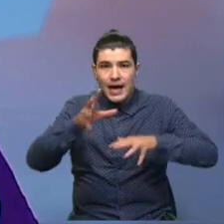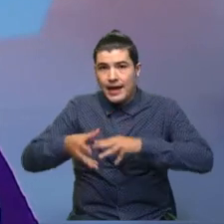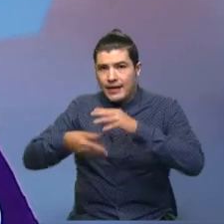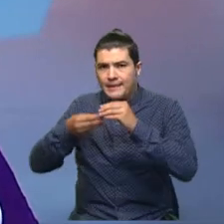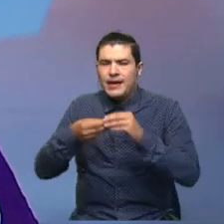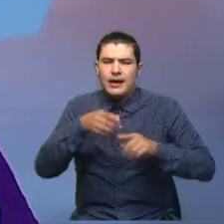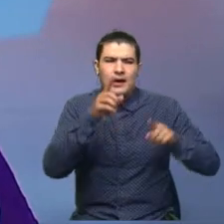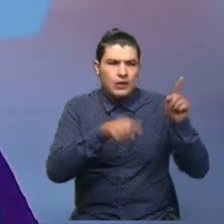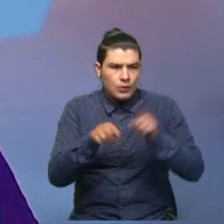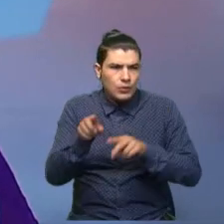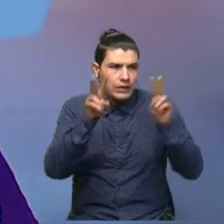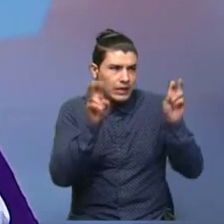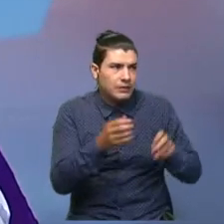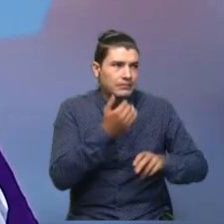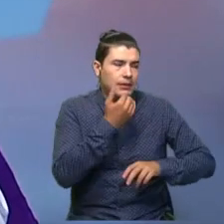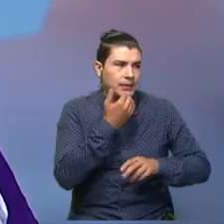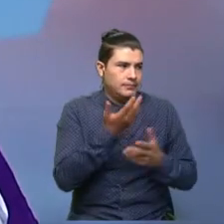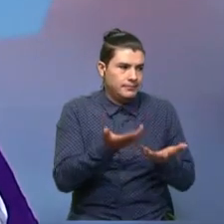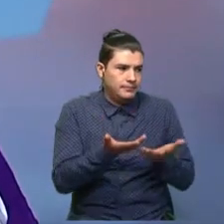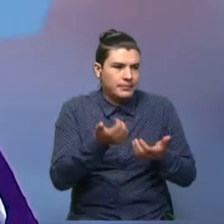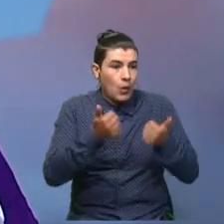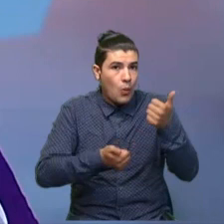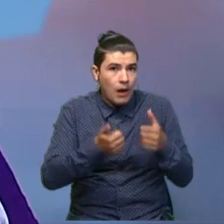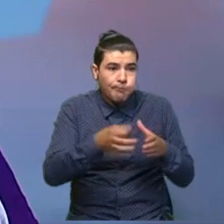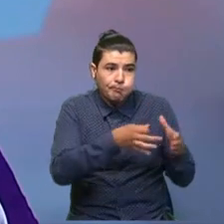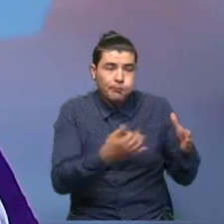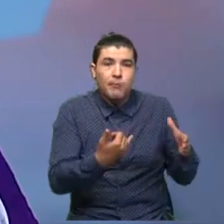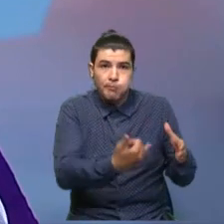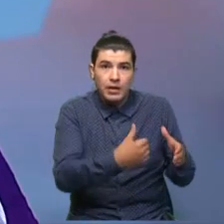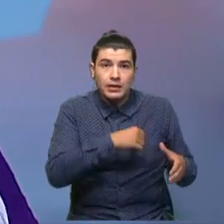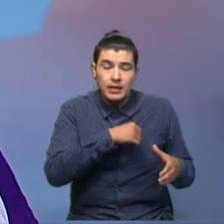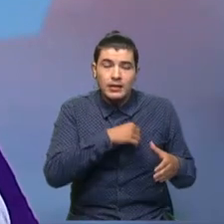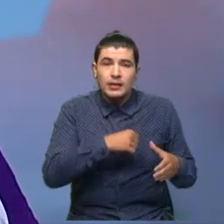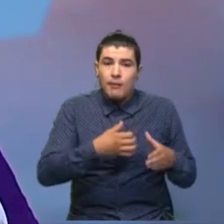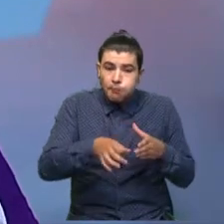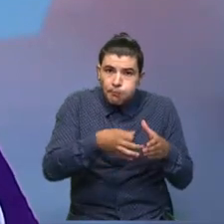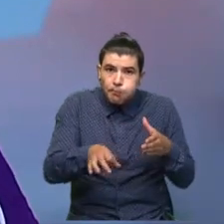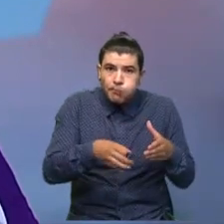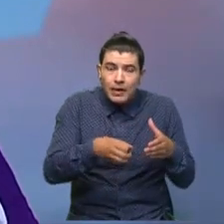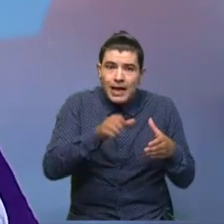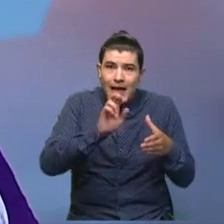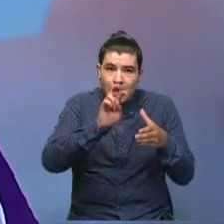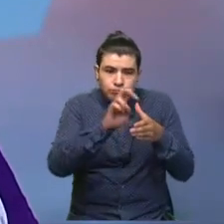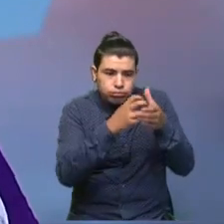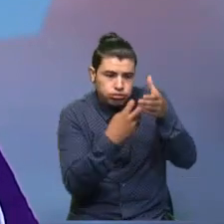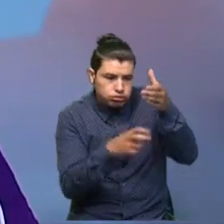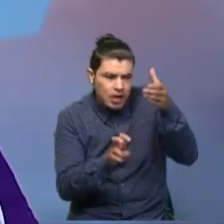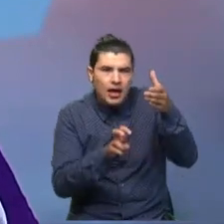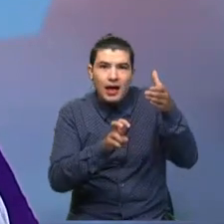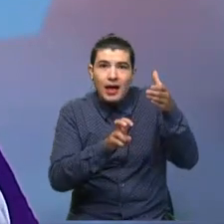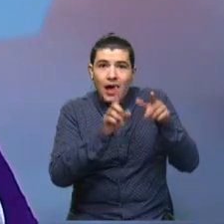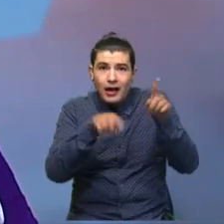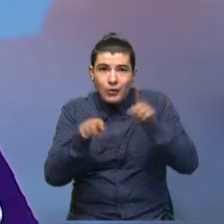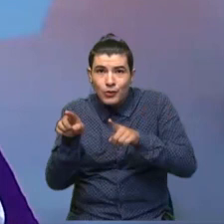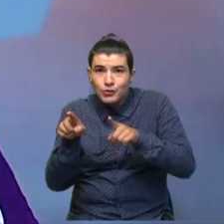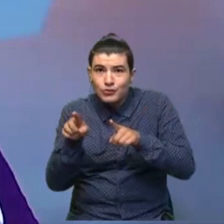hay ciertos factores como qué tipo de bacteria es la que tiene, porque el Helicobacter pylori en su ADN va a tener algunas van a